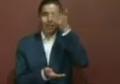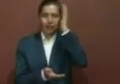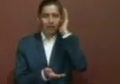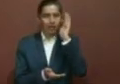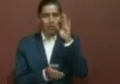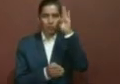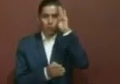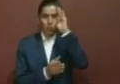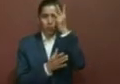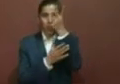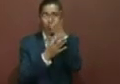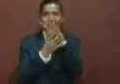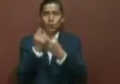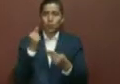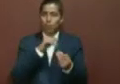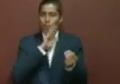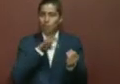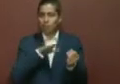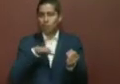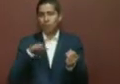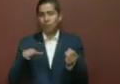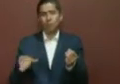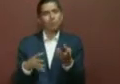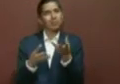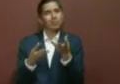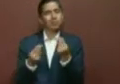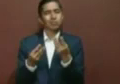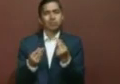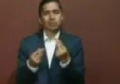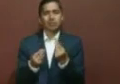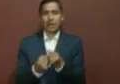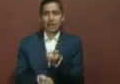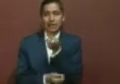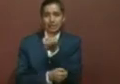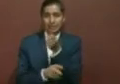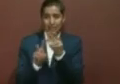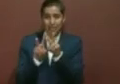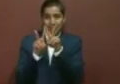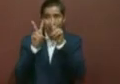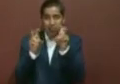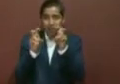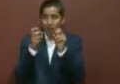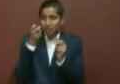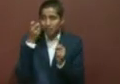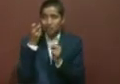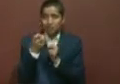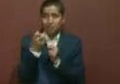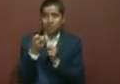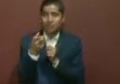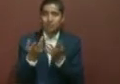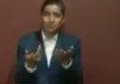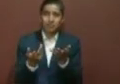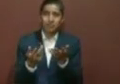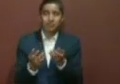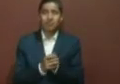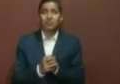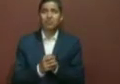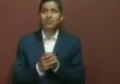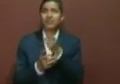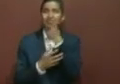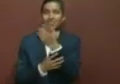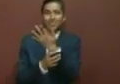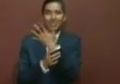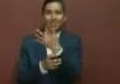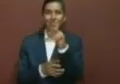homicidios en el país. Entonces, no es un tema que, y a propósito de lo que decía